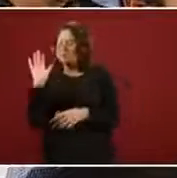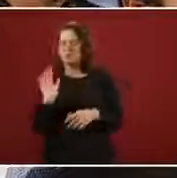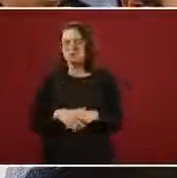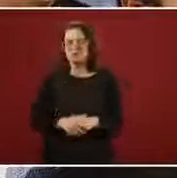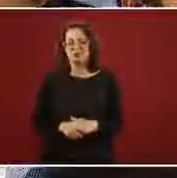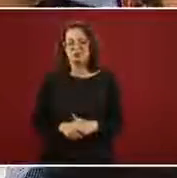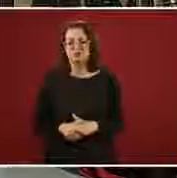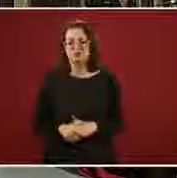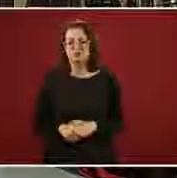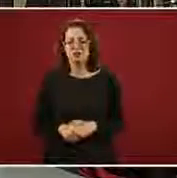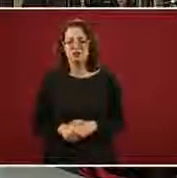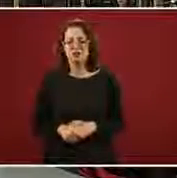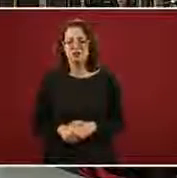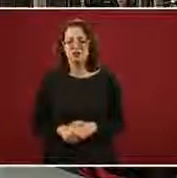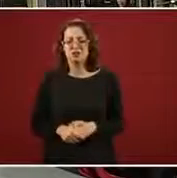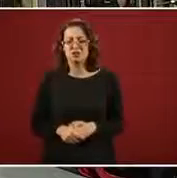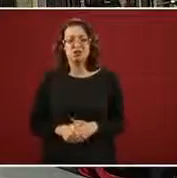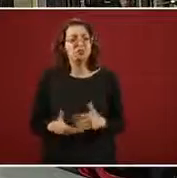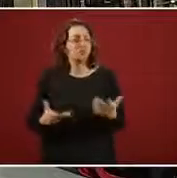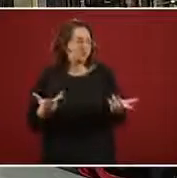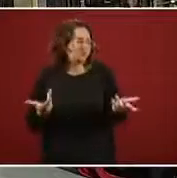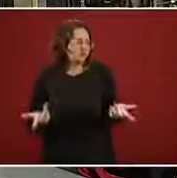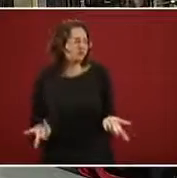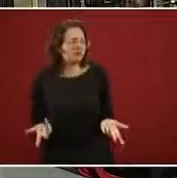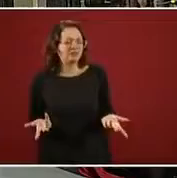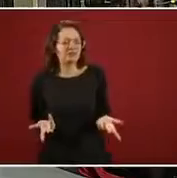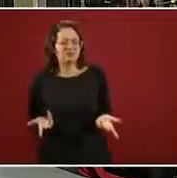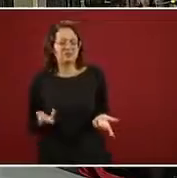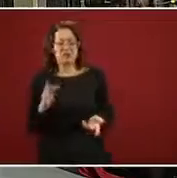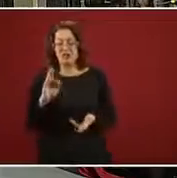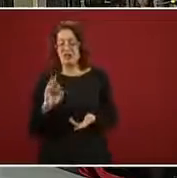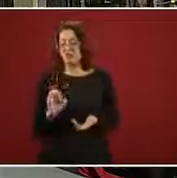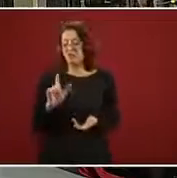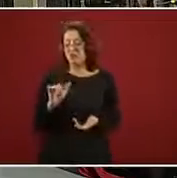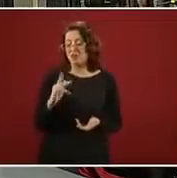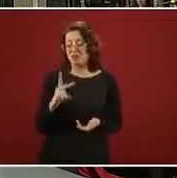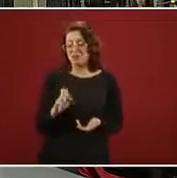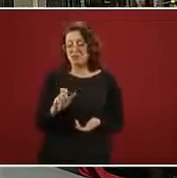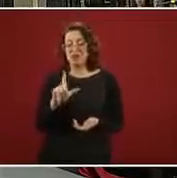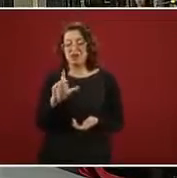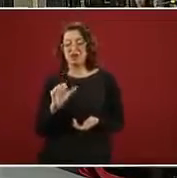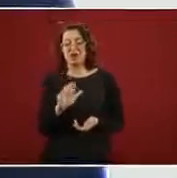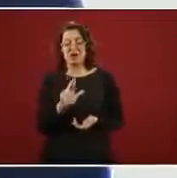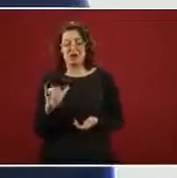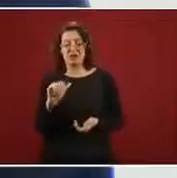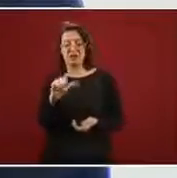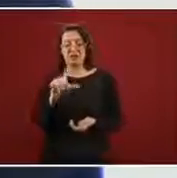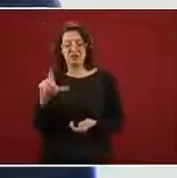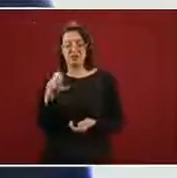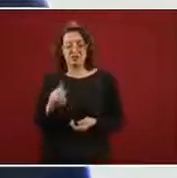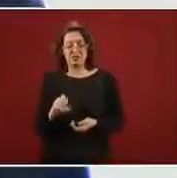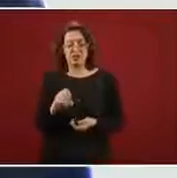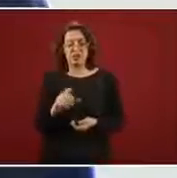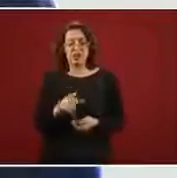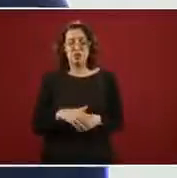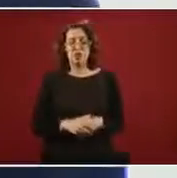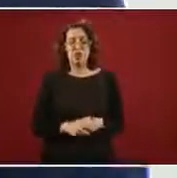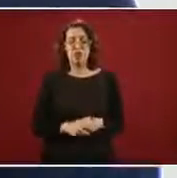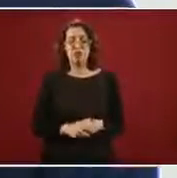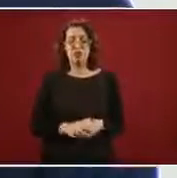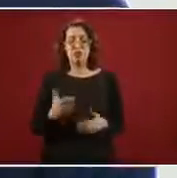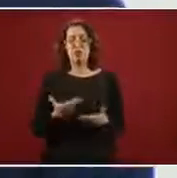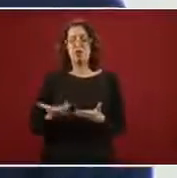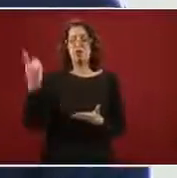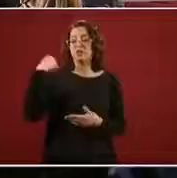es que lo que es ahora Felipe Carrillo Puerto se llamaba Chan Santa Cruz.